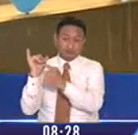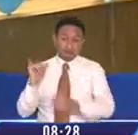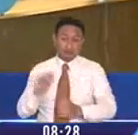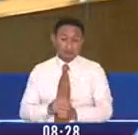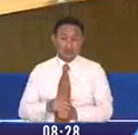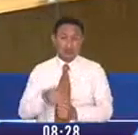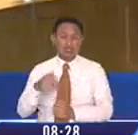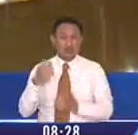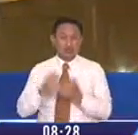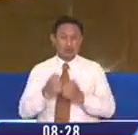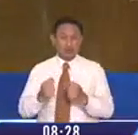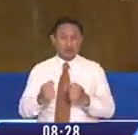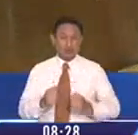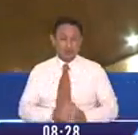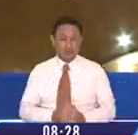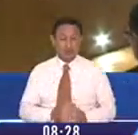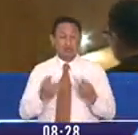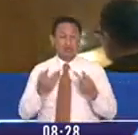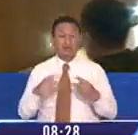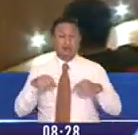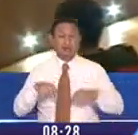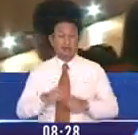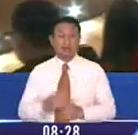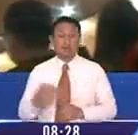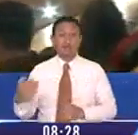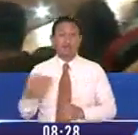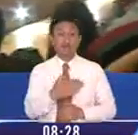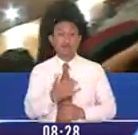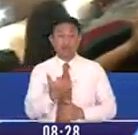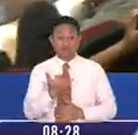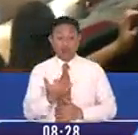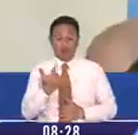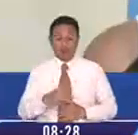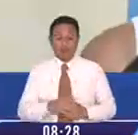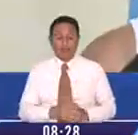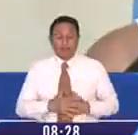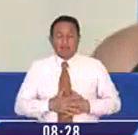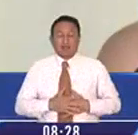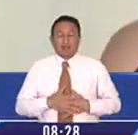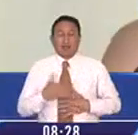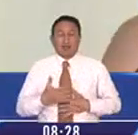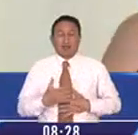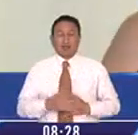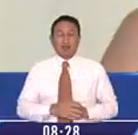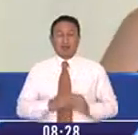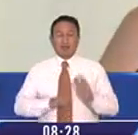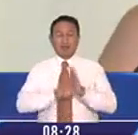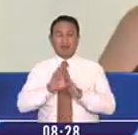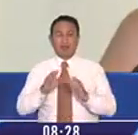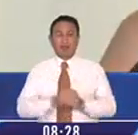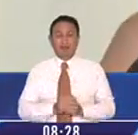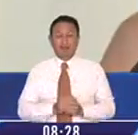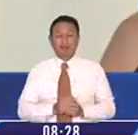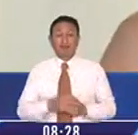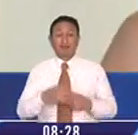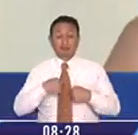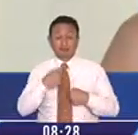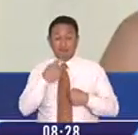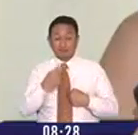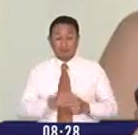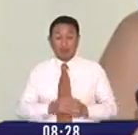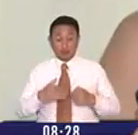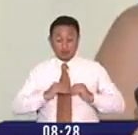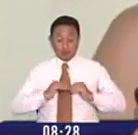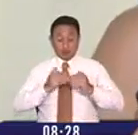más duras, también llegó con el milagro que hoy la mantienen en pie luchando. Me diagnosticaron cáncer en estado